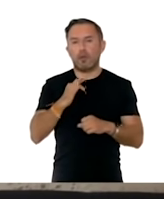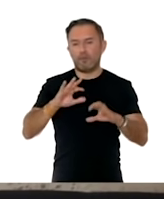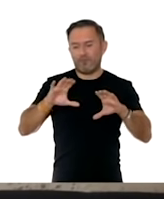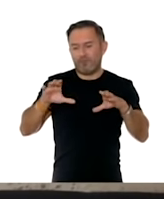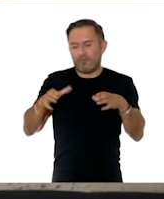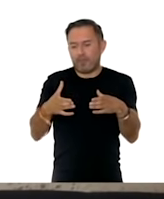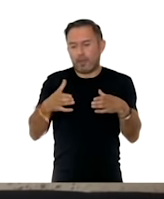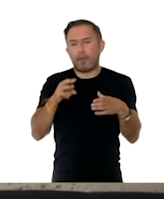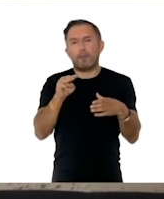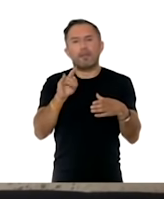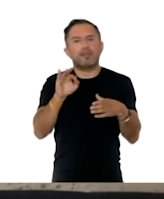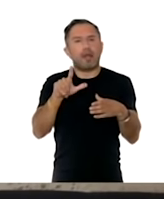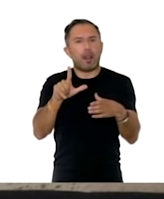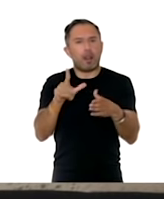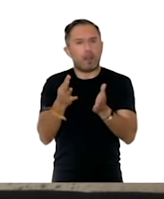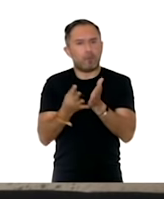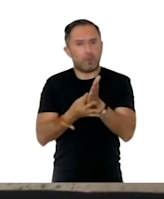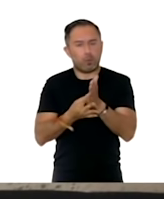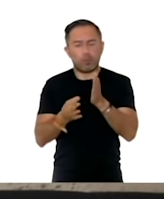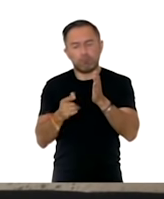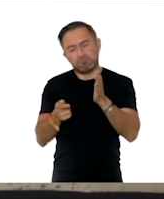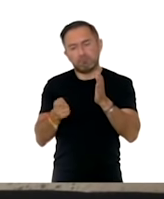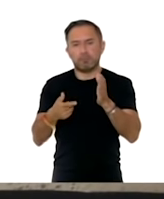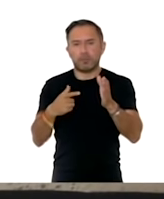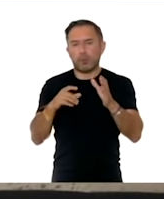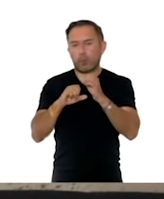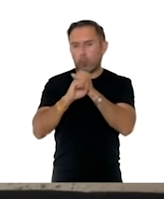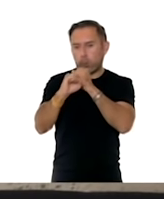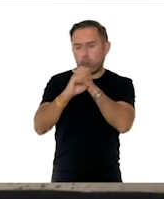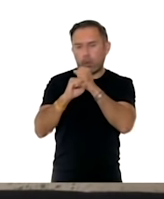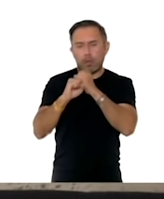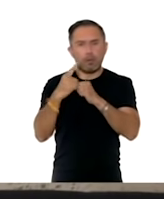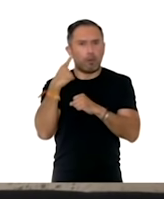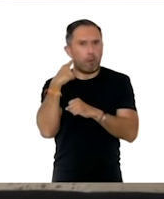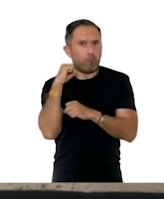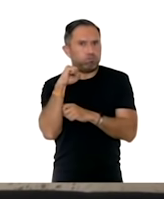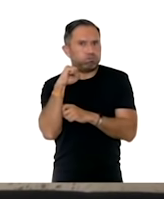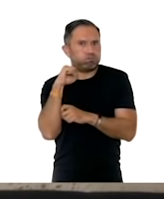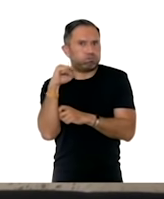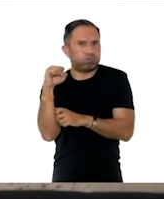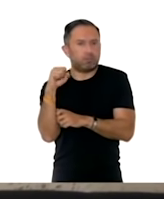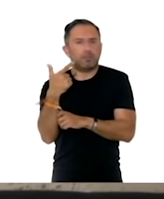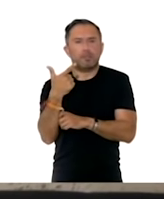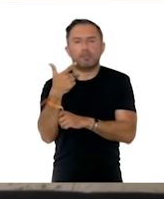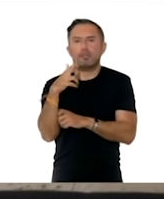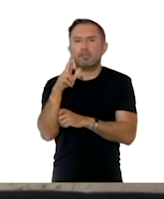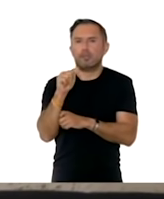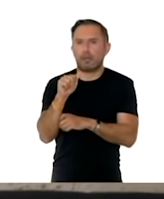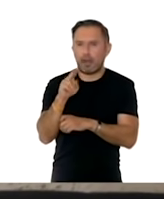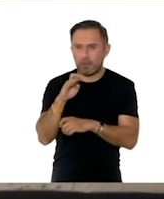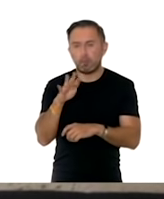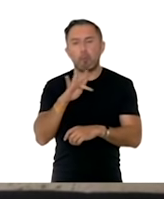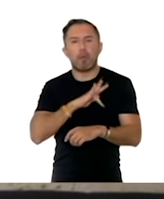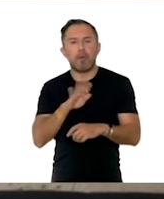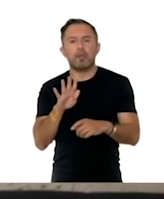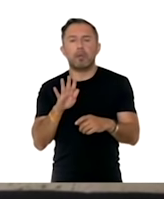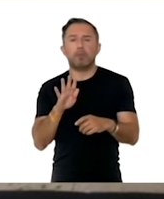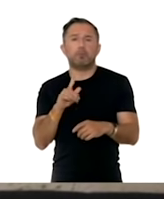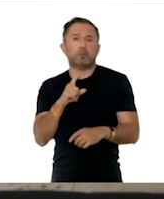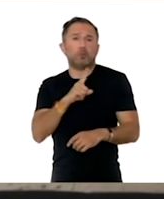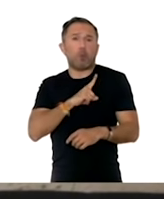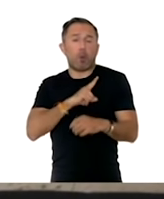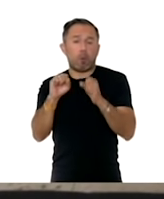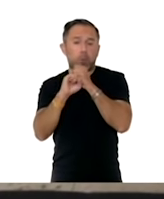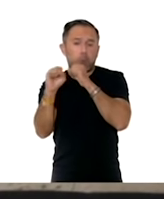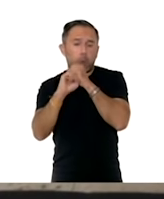un registro grave. El trombón puede ser acompañante e incluso solista.